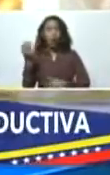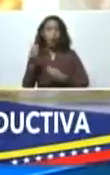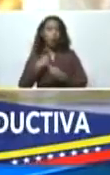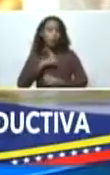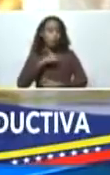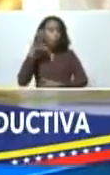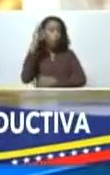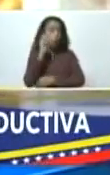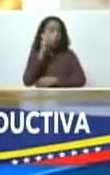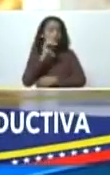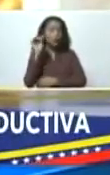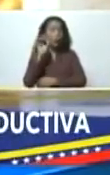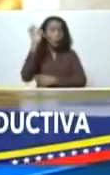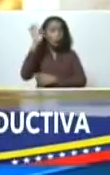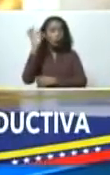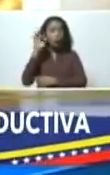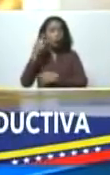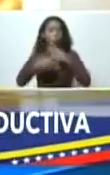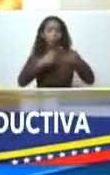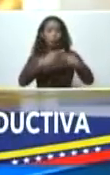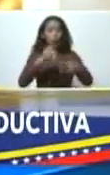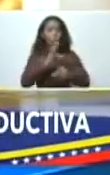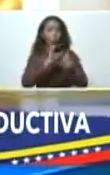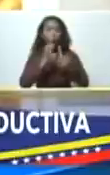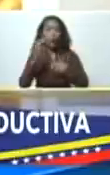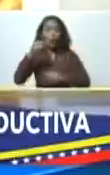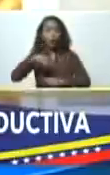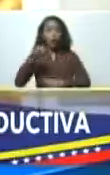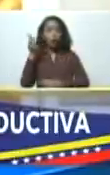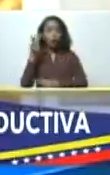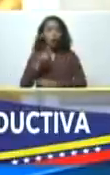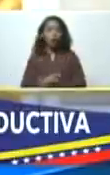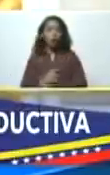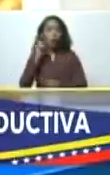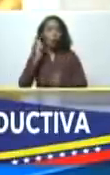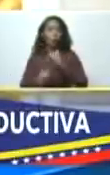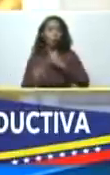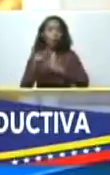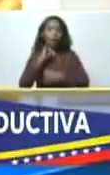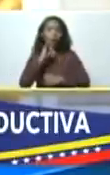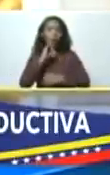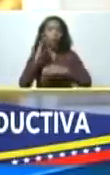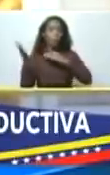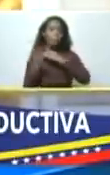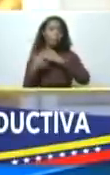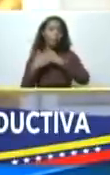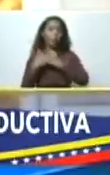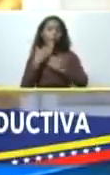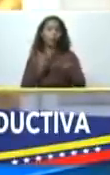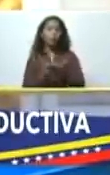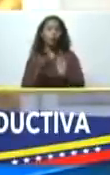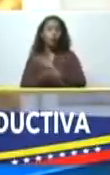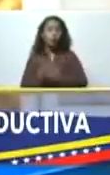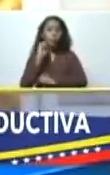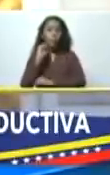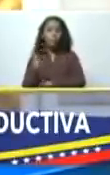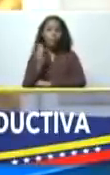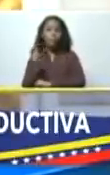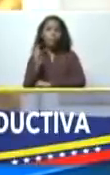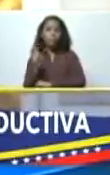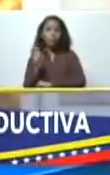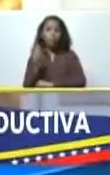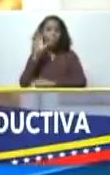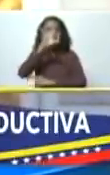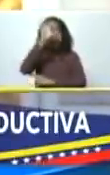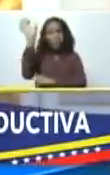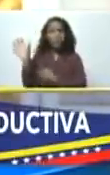el 100% producción nacional. Y un último anuncio que usted nos pidió tiene que ver con financiamiento de